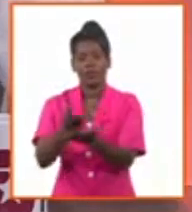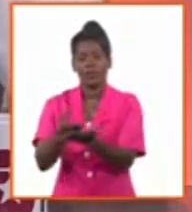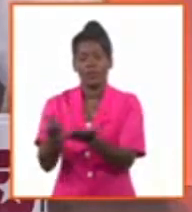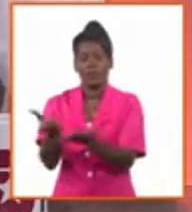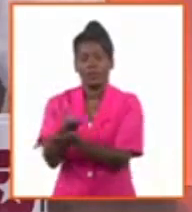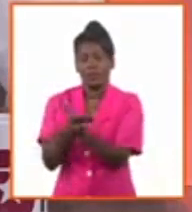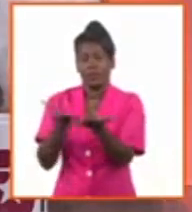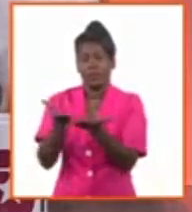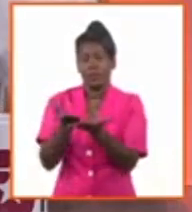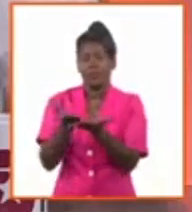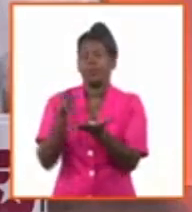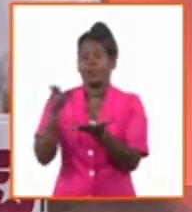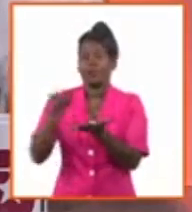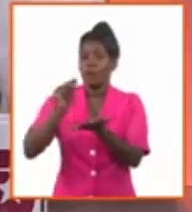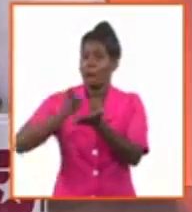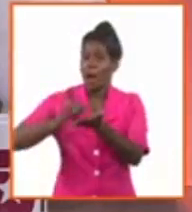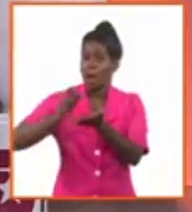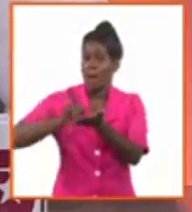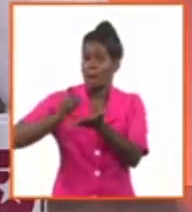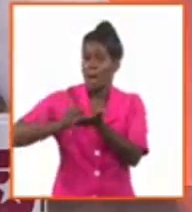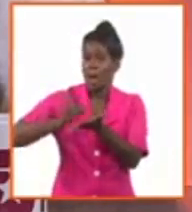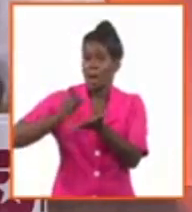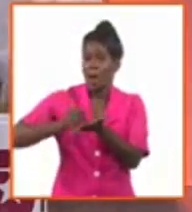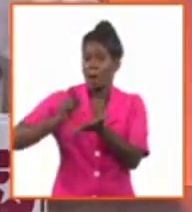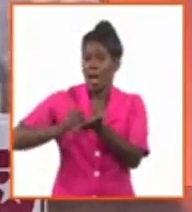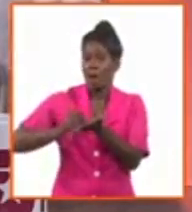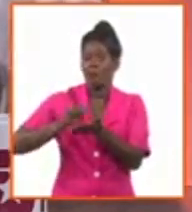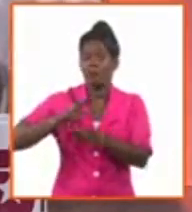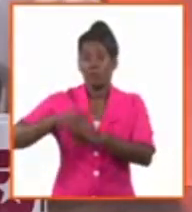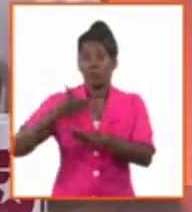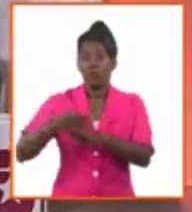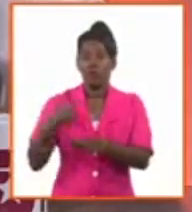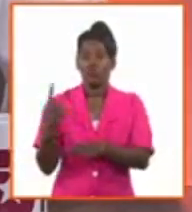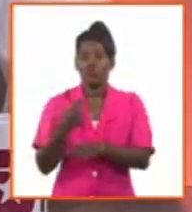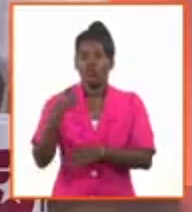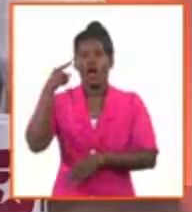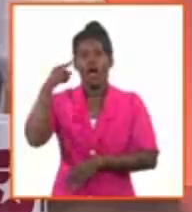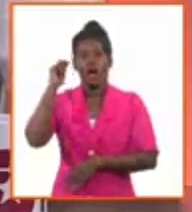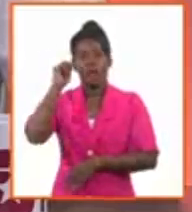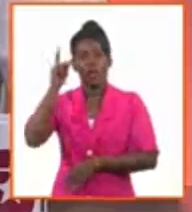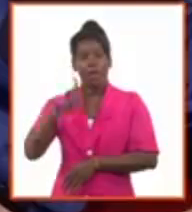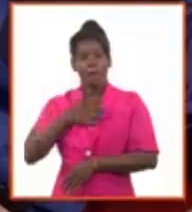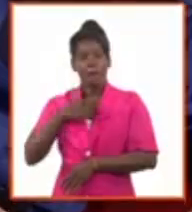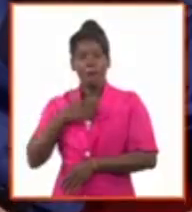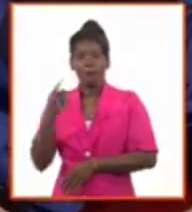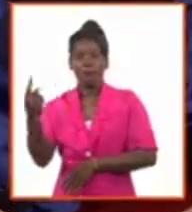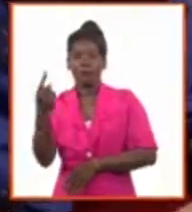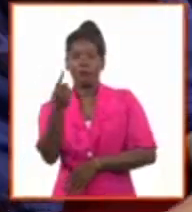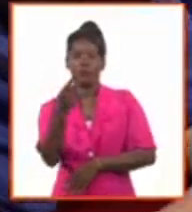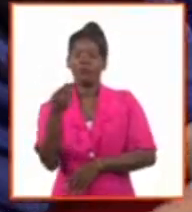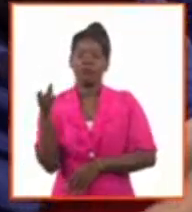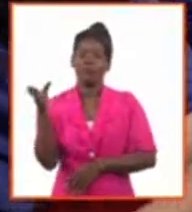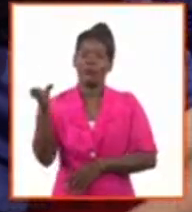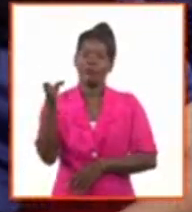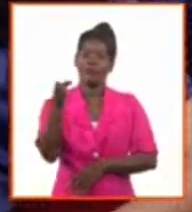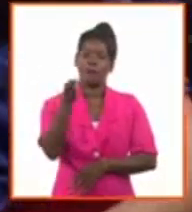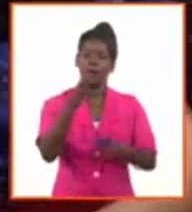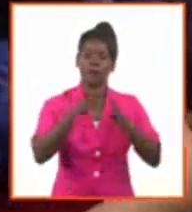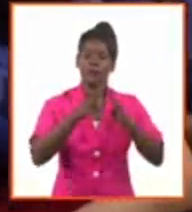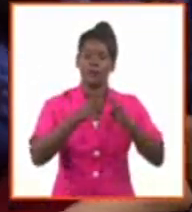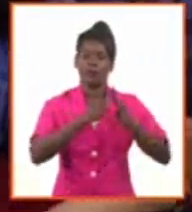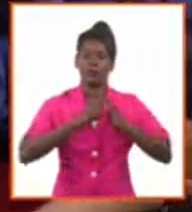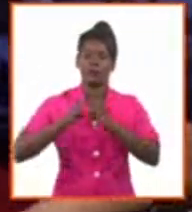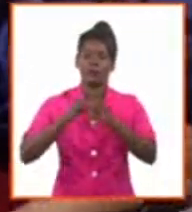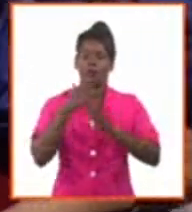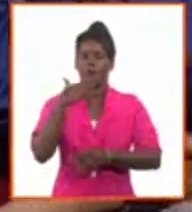ya desde ese momento a cada una de las tareas en las comunidades, fueron revitalizando los movimientos y queremos, o sea, aspiramos que lleguemos a